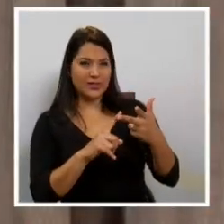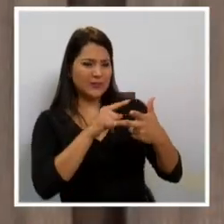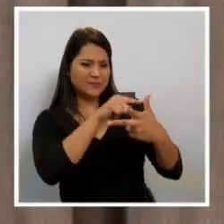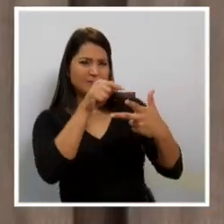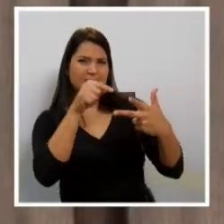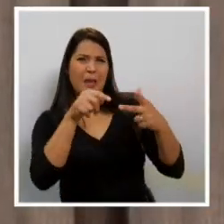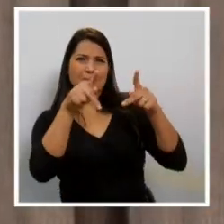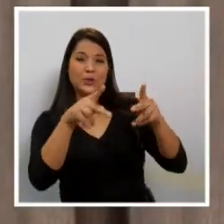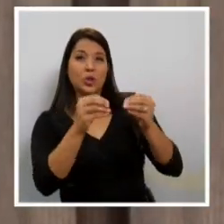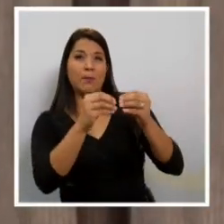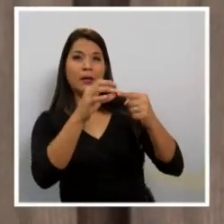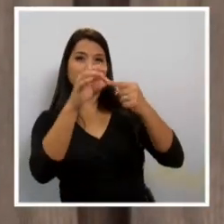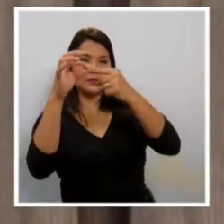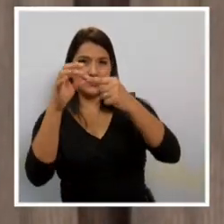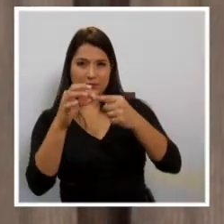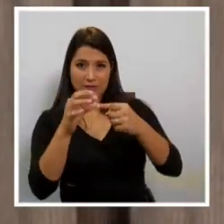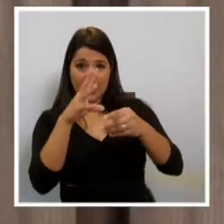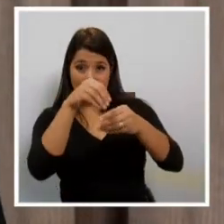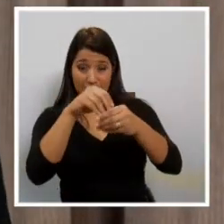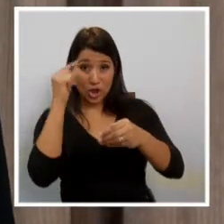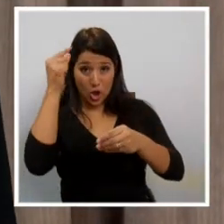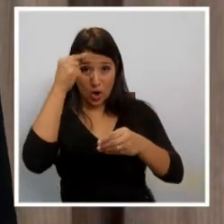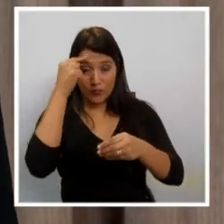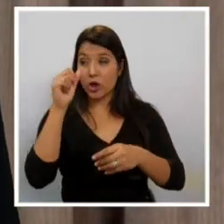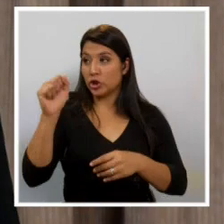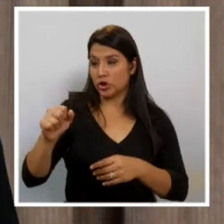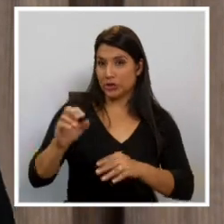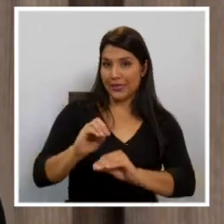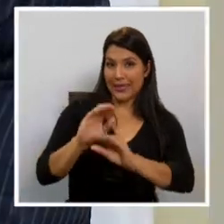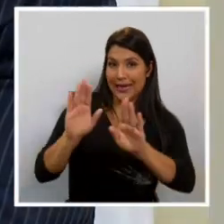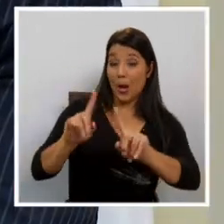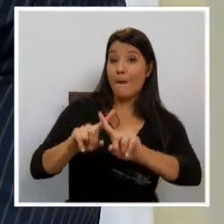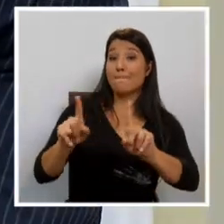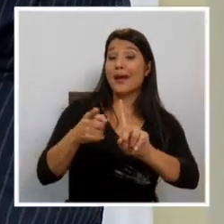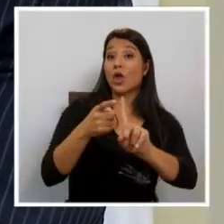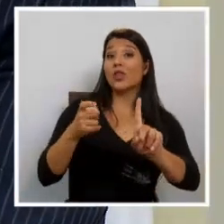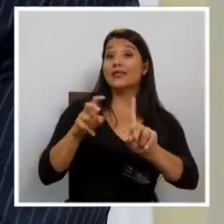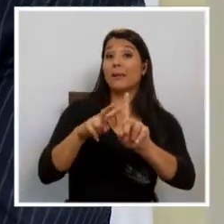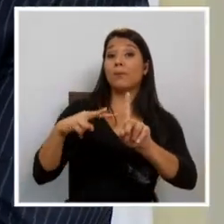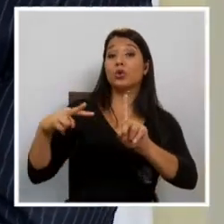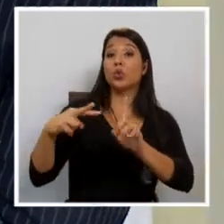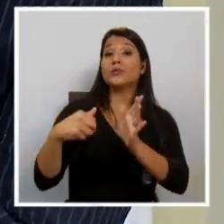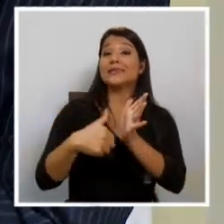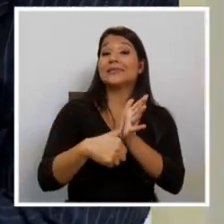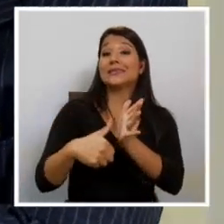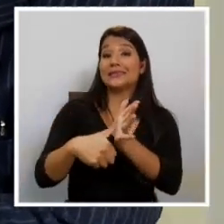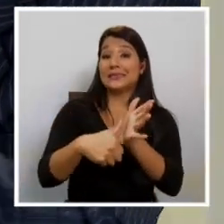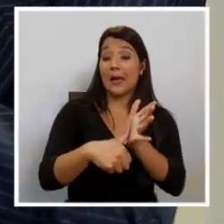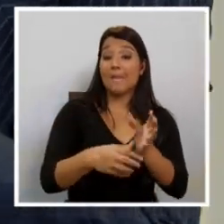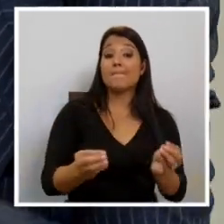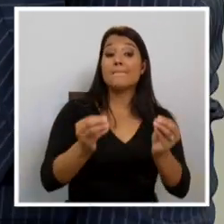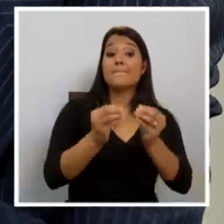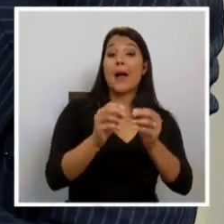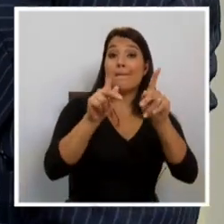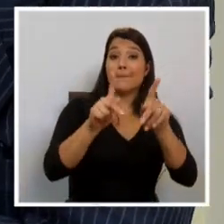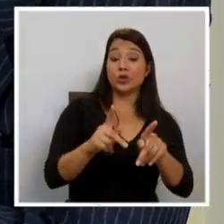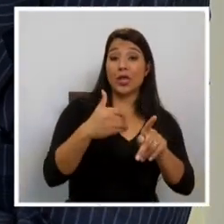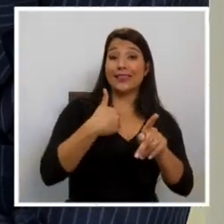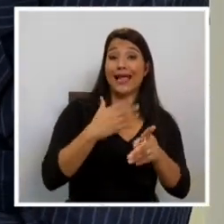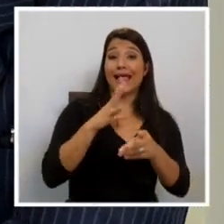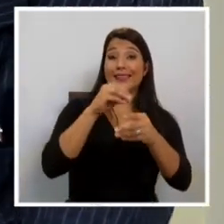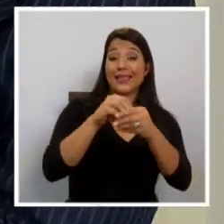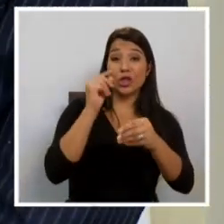más prominentes, digamos, dentro del gobierno. Claro, pero electoralmente, entre más gente tengan dentro del